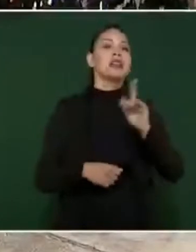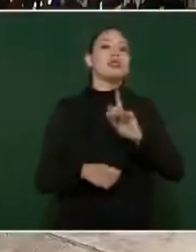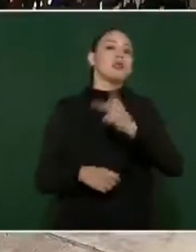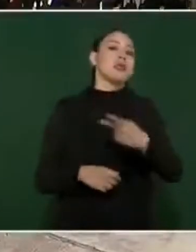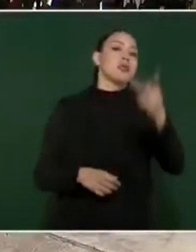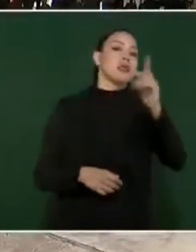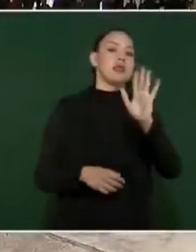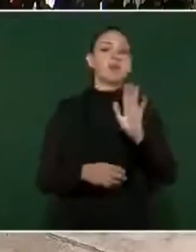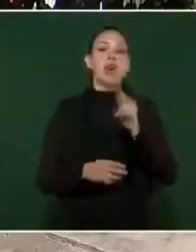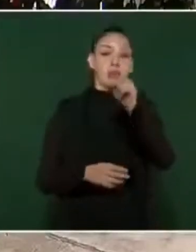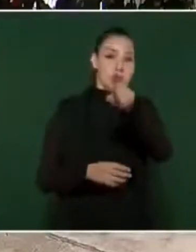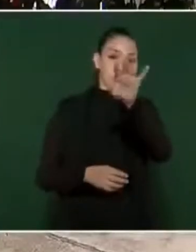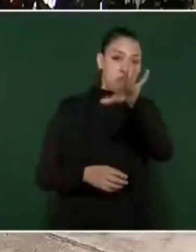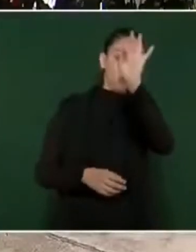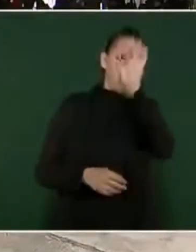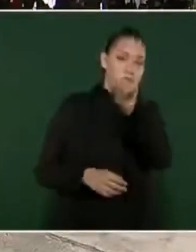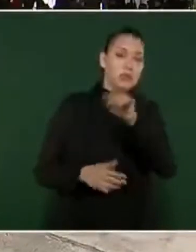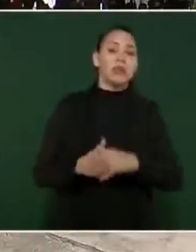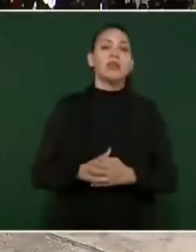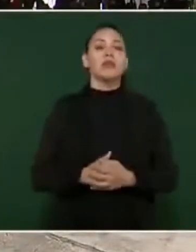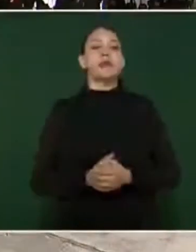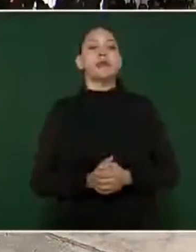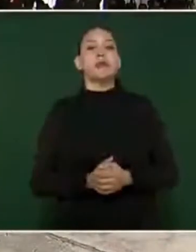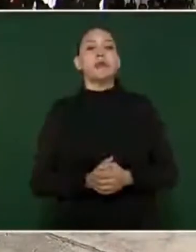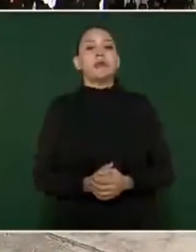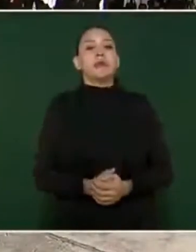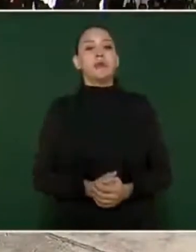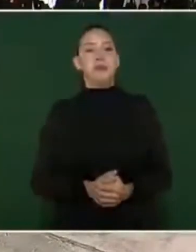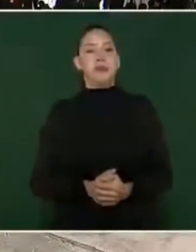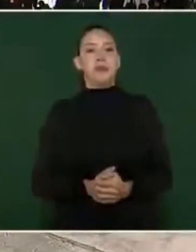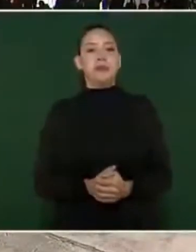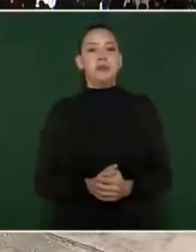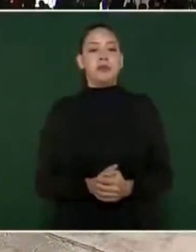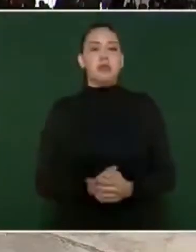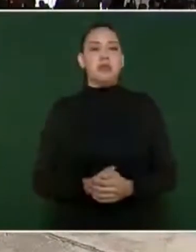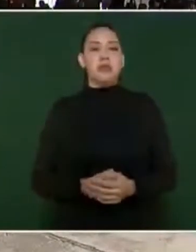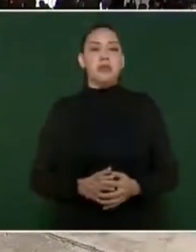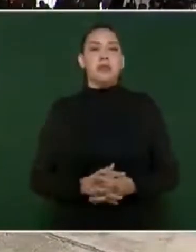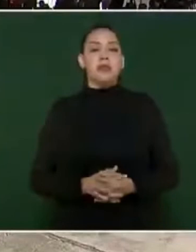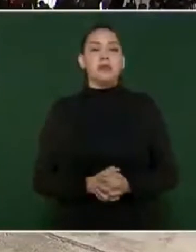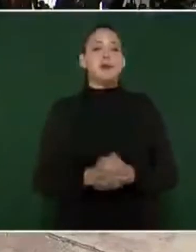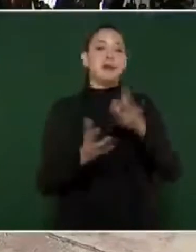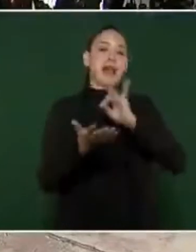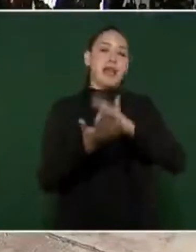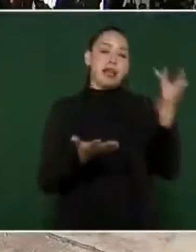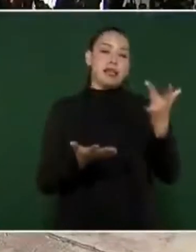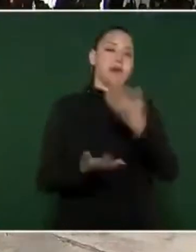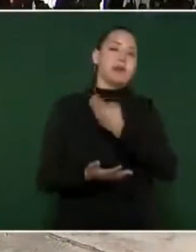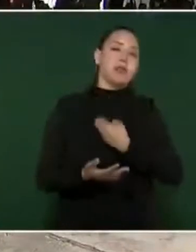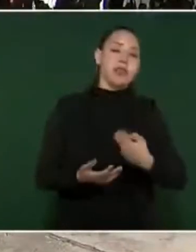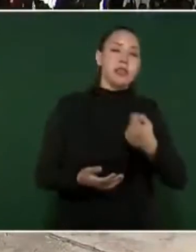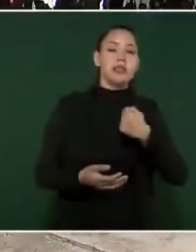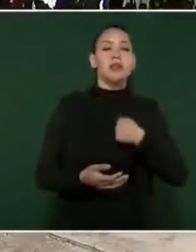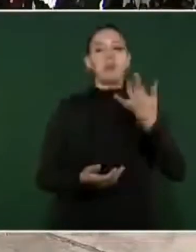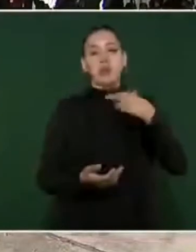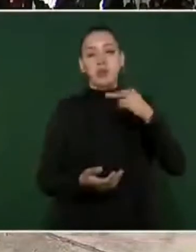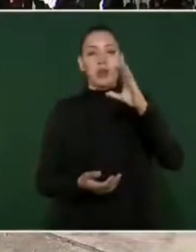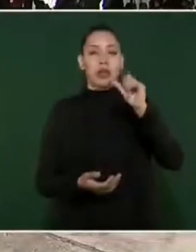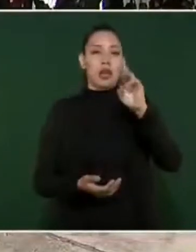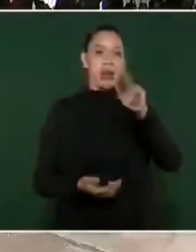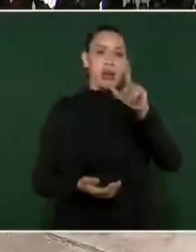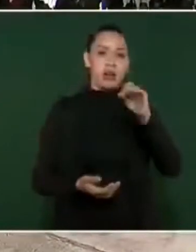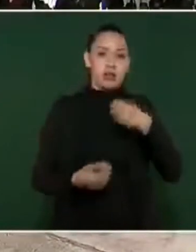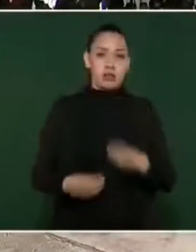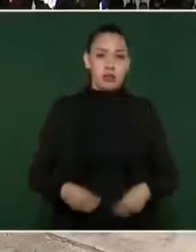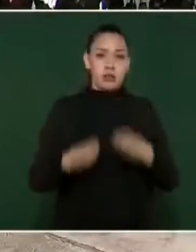Gracias, presidente. Carlos Domínguez, de Nación 14 y de Nuevo Laredo, Tamaulipas. Me permito leerle algo para… ¿Aquí de Tamaulipas? De Nuevo Laredo, sí. Fíjate.